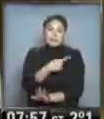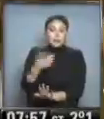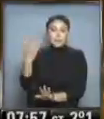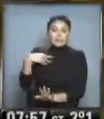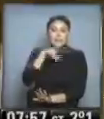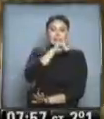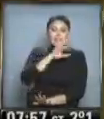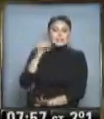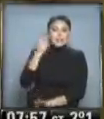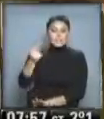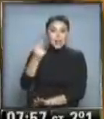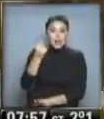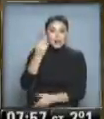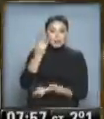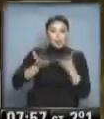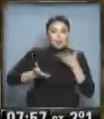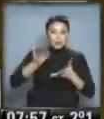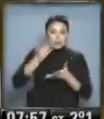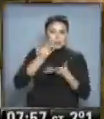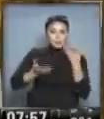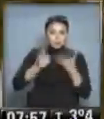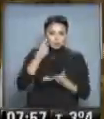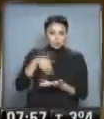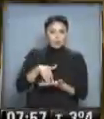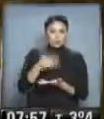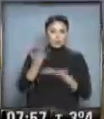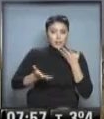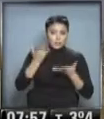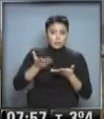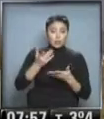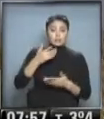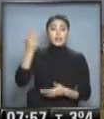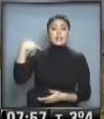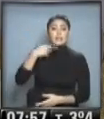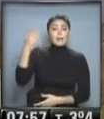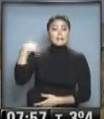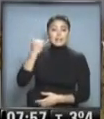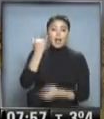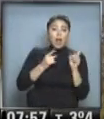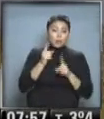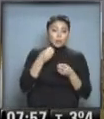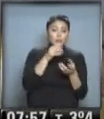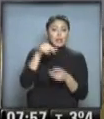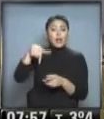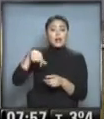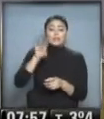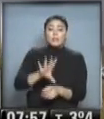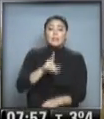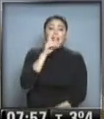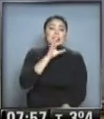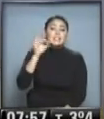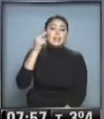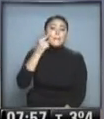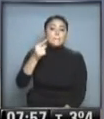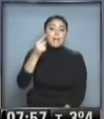pasada 300 mil toneladas 200 mil se habrían distribuido en la semana pasada con lo cual quedarían nada más que 100 mil toneladas ahí